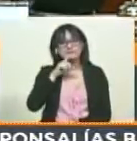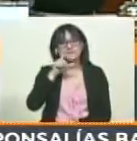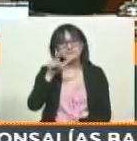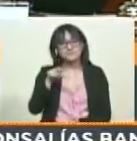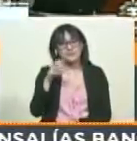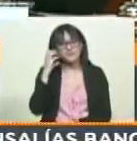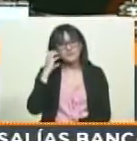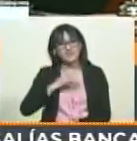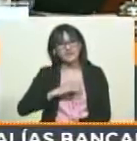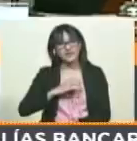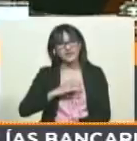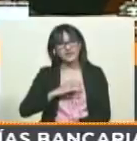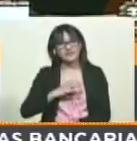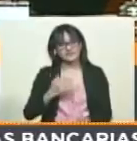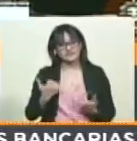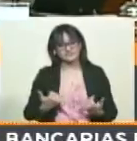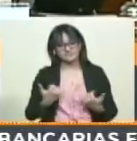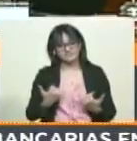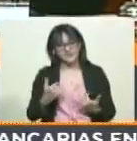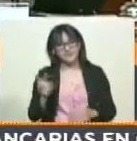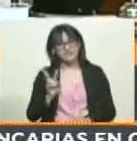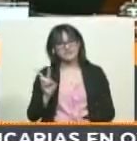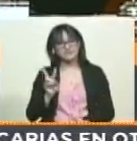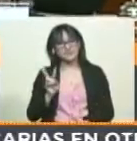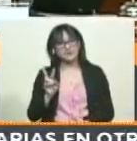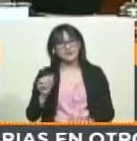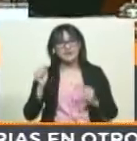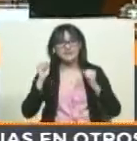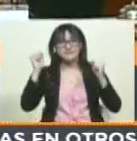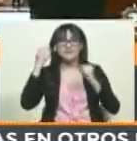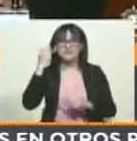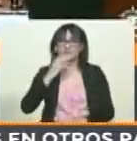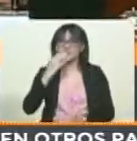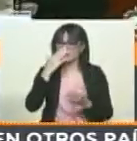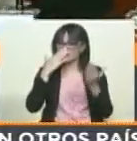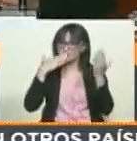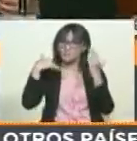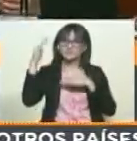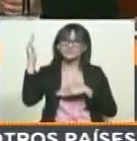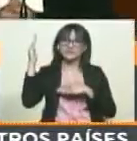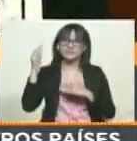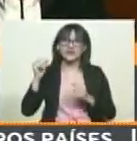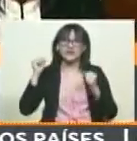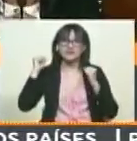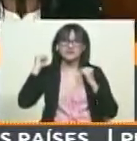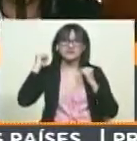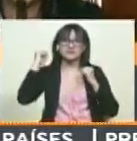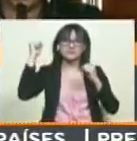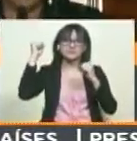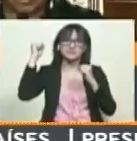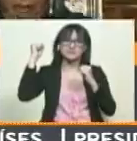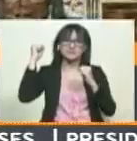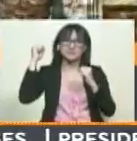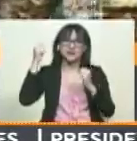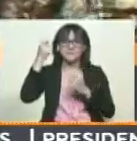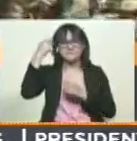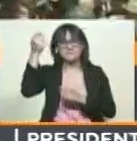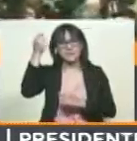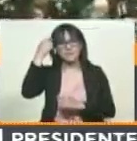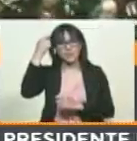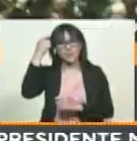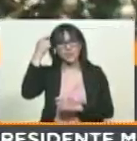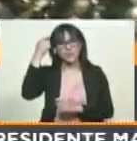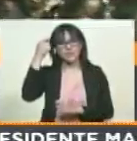Ruz. Nosotros desde Venezuela decimos que viva Fidel por siempre, que viva la memoria